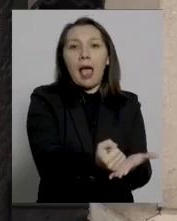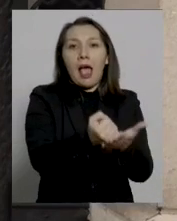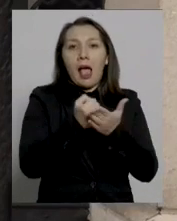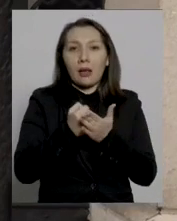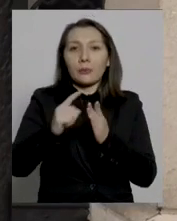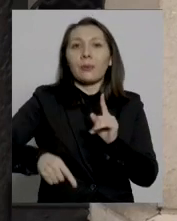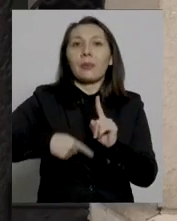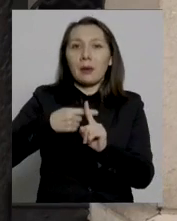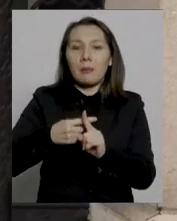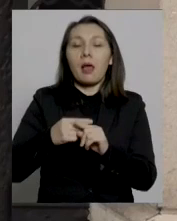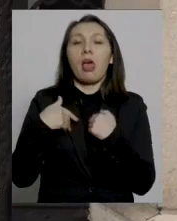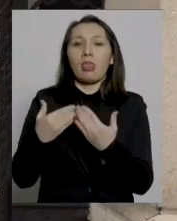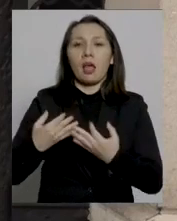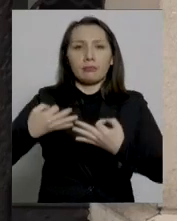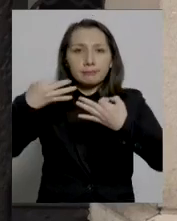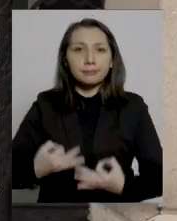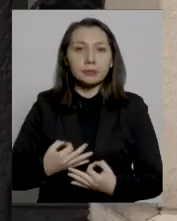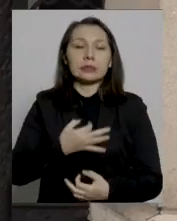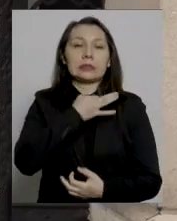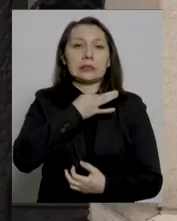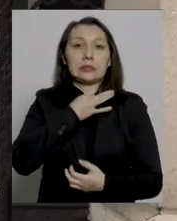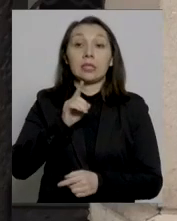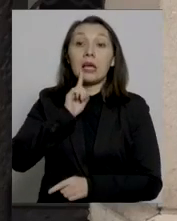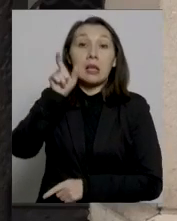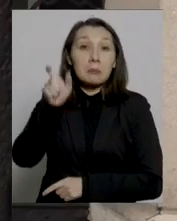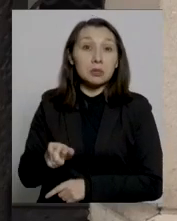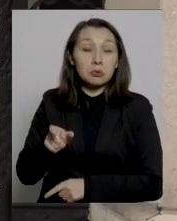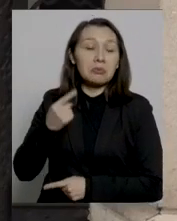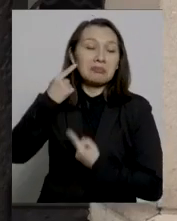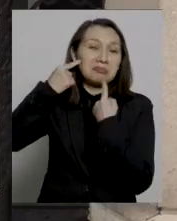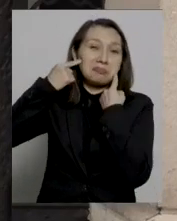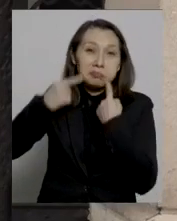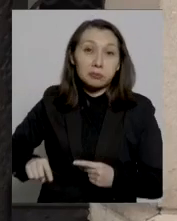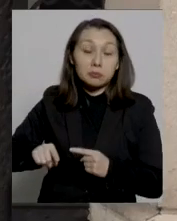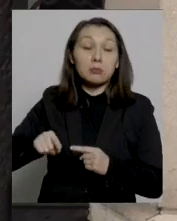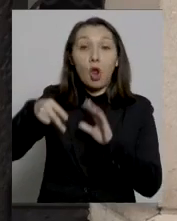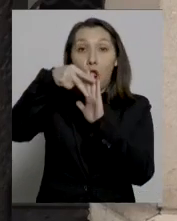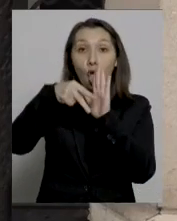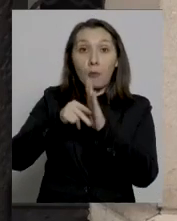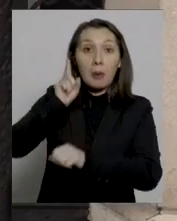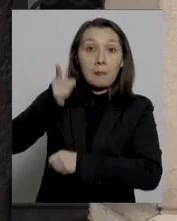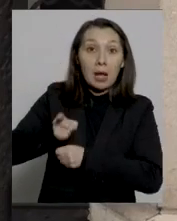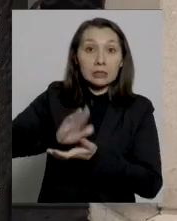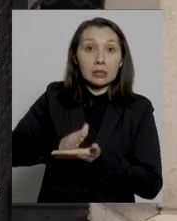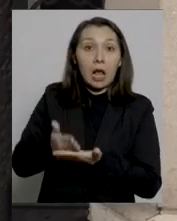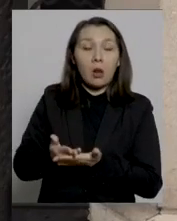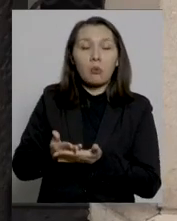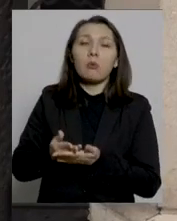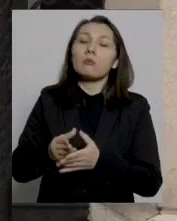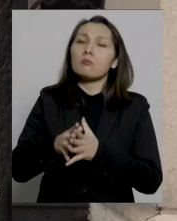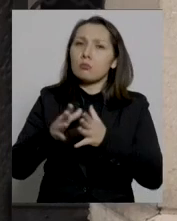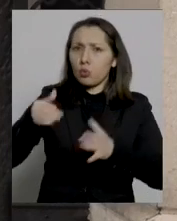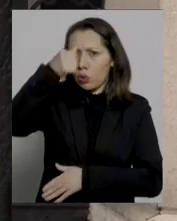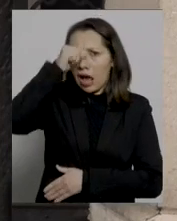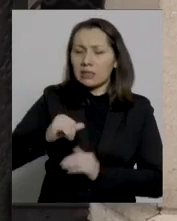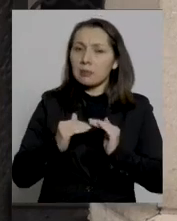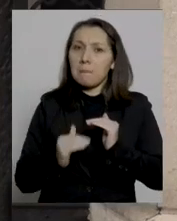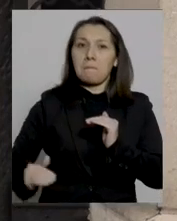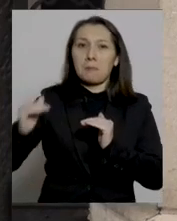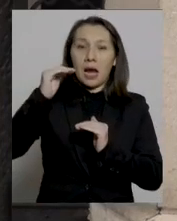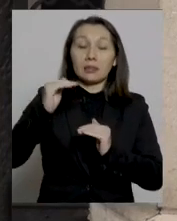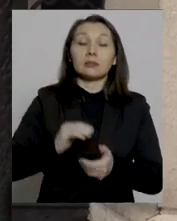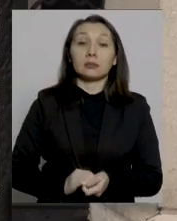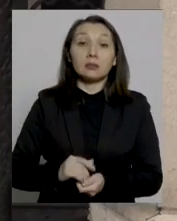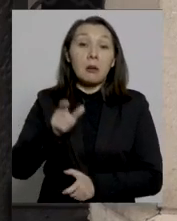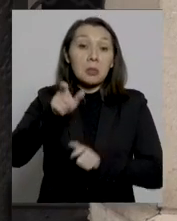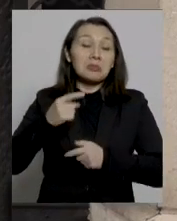que nos va a dar garantías de que quienes incumplan las normas sanitarias van a tener sanciones muchísimo más duras.